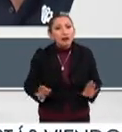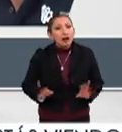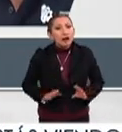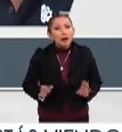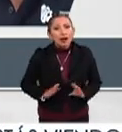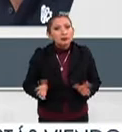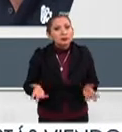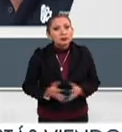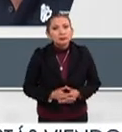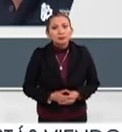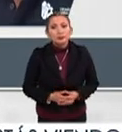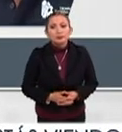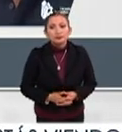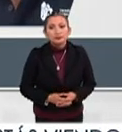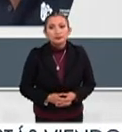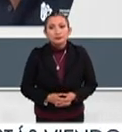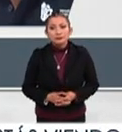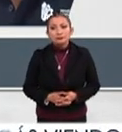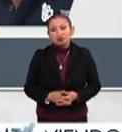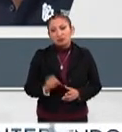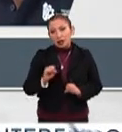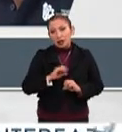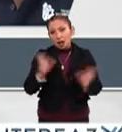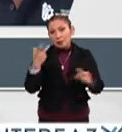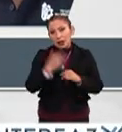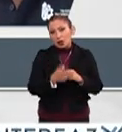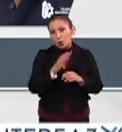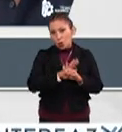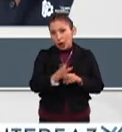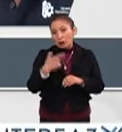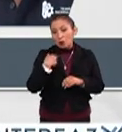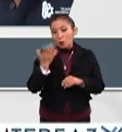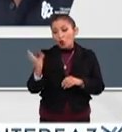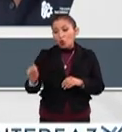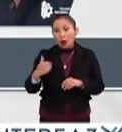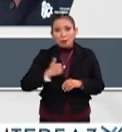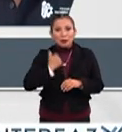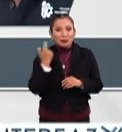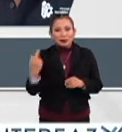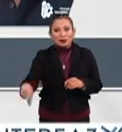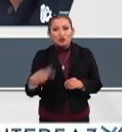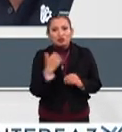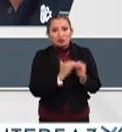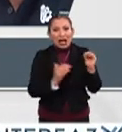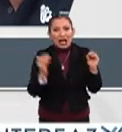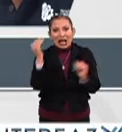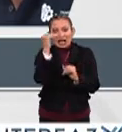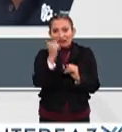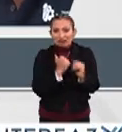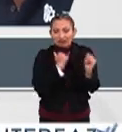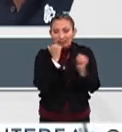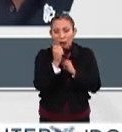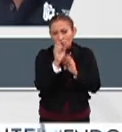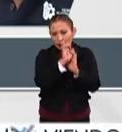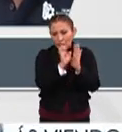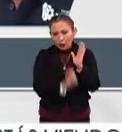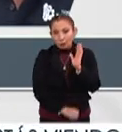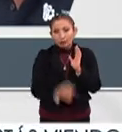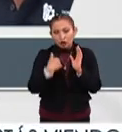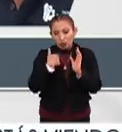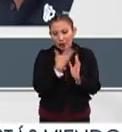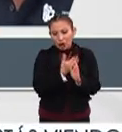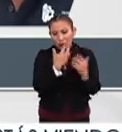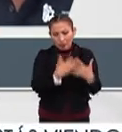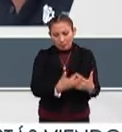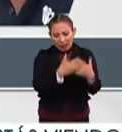características centrales? Claro, el riesgo sería que no las aprovechemos en su máxima expresión. Le pongo un ejemplo, yo tengo